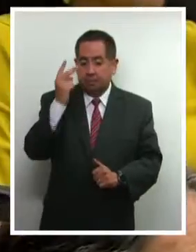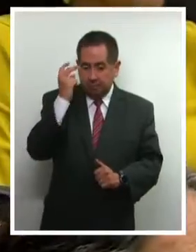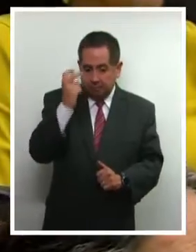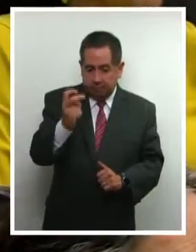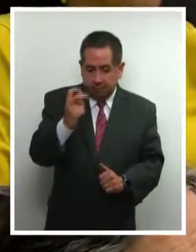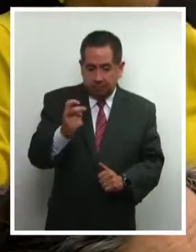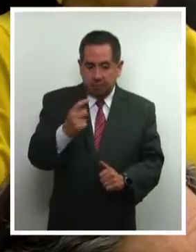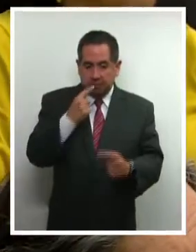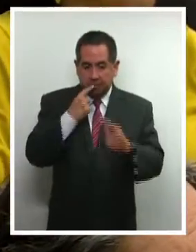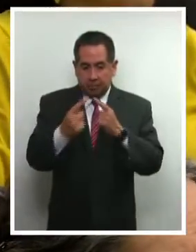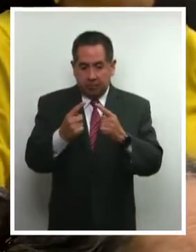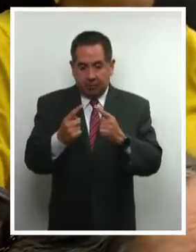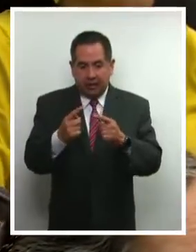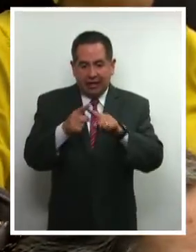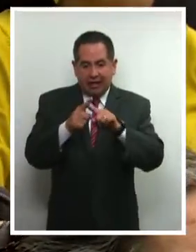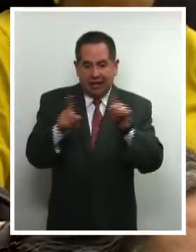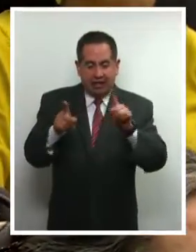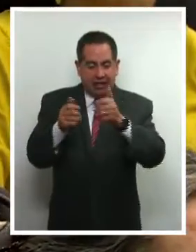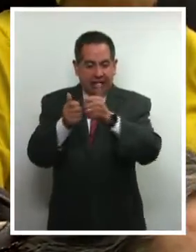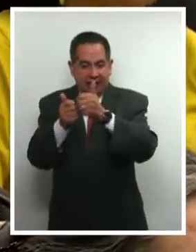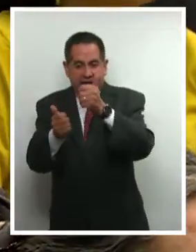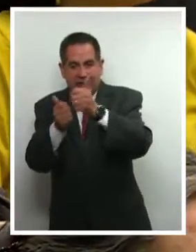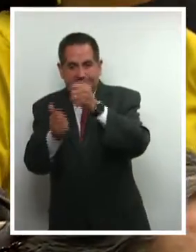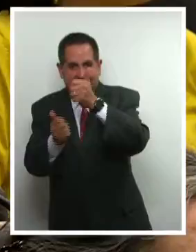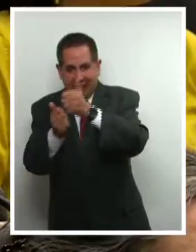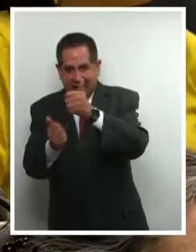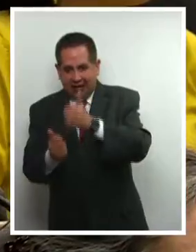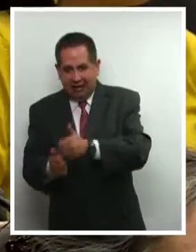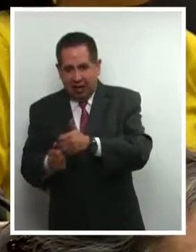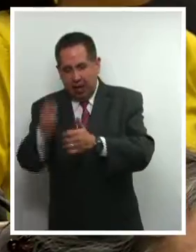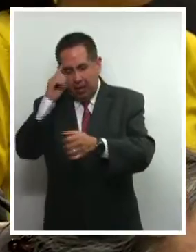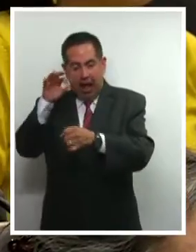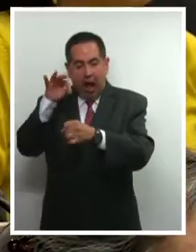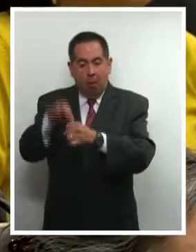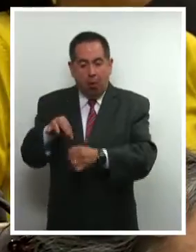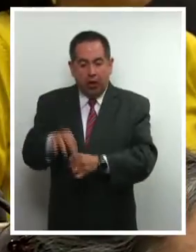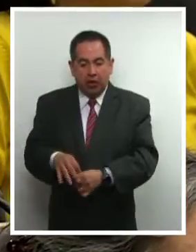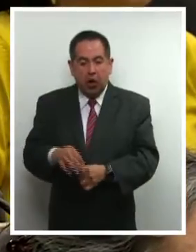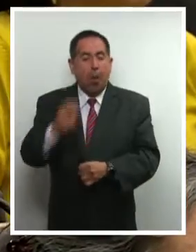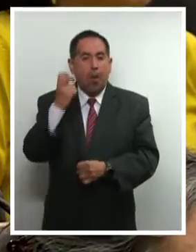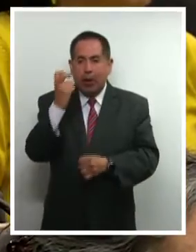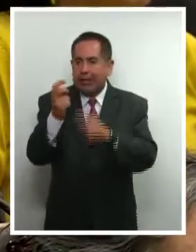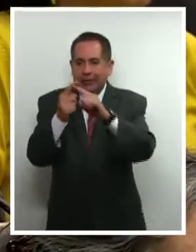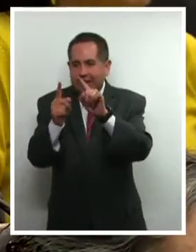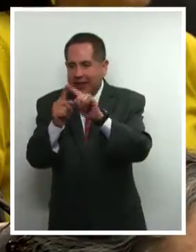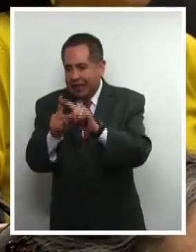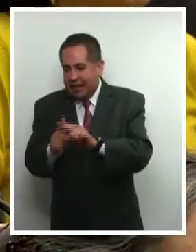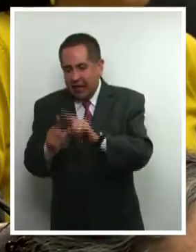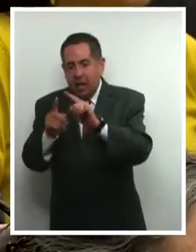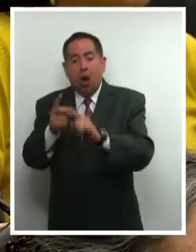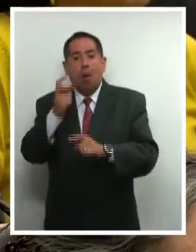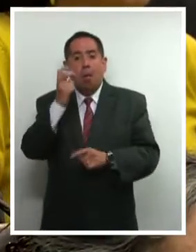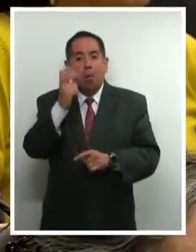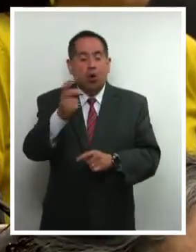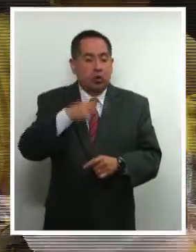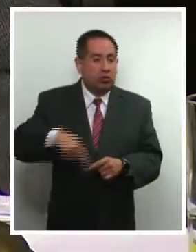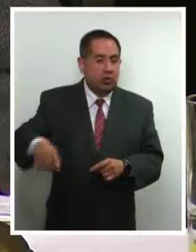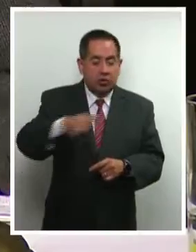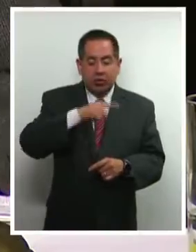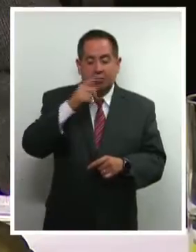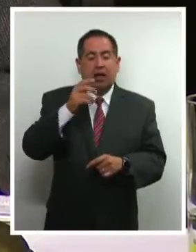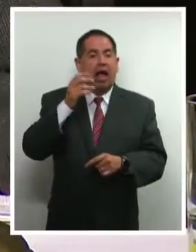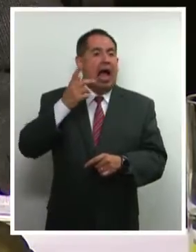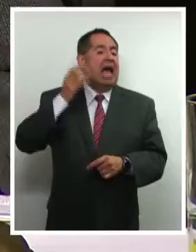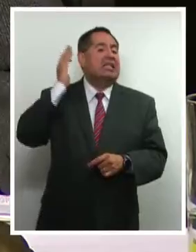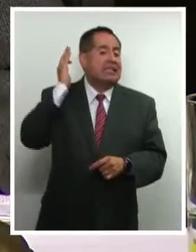eso es esa diferenciación en la votación y por eso el Pleno adoptó ese